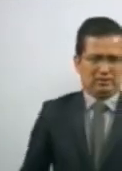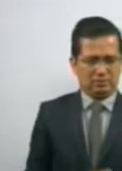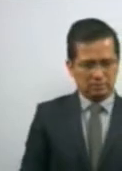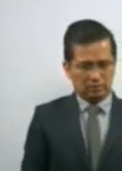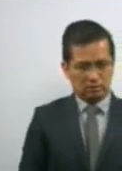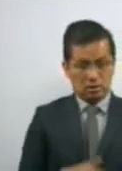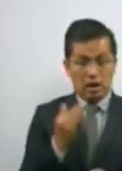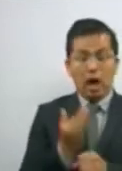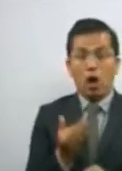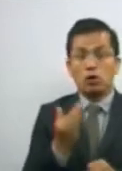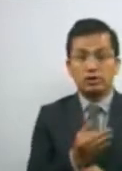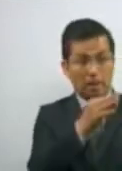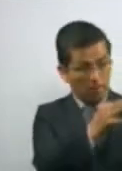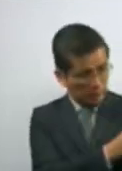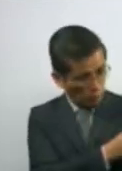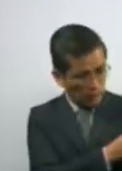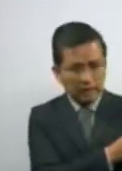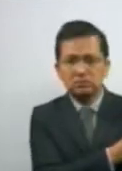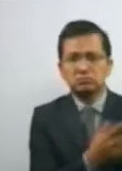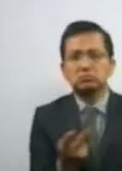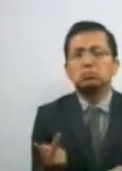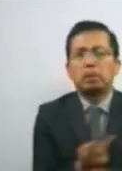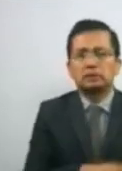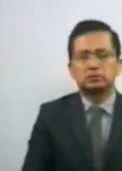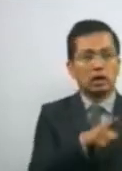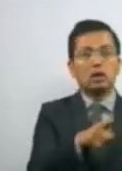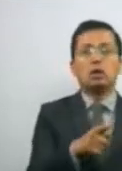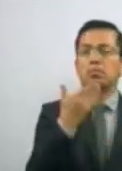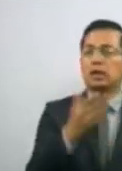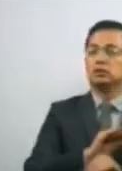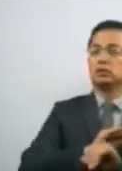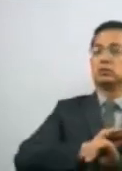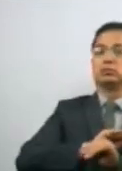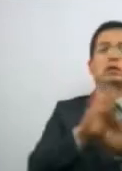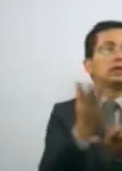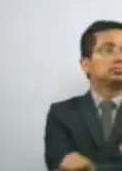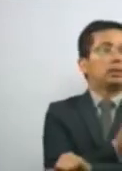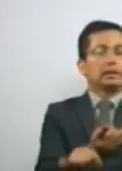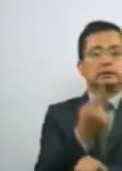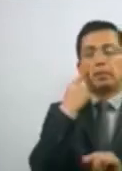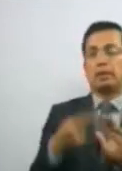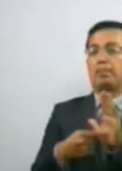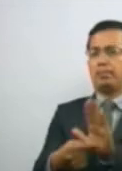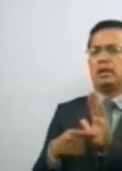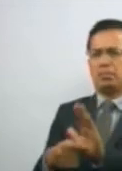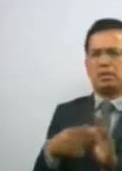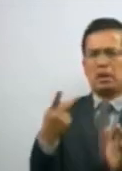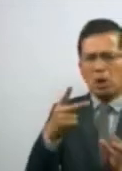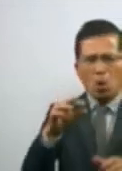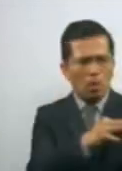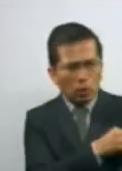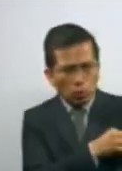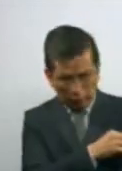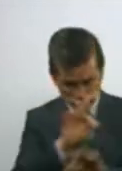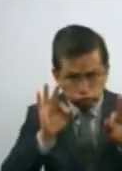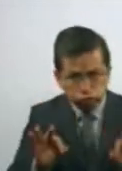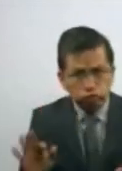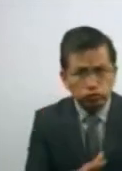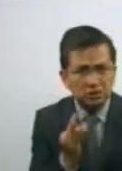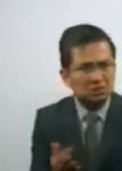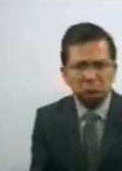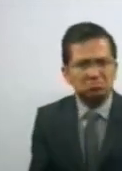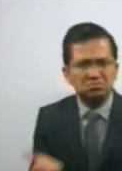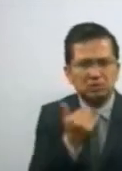todavía más transparencia que vacunas. Fíjense cómo estaremos de mal. Lo que tenemos es realmente una intervención